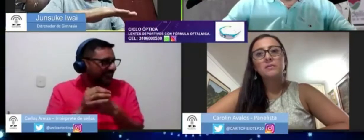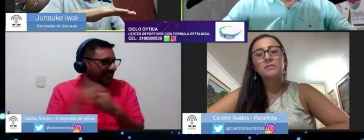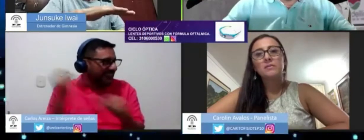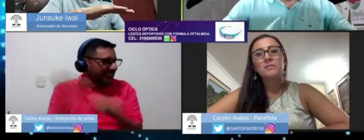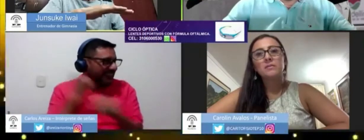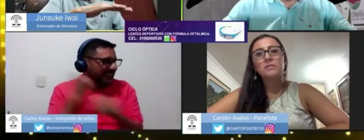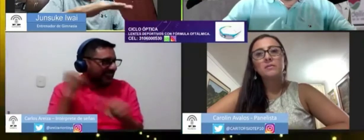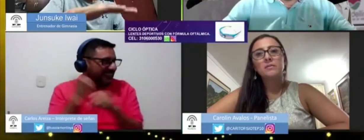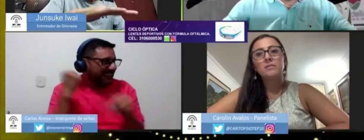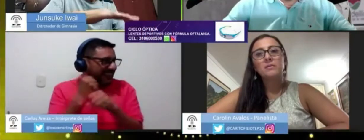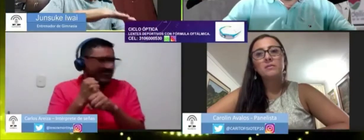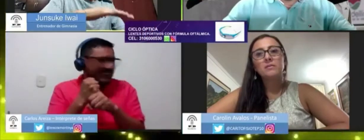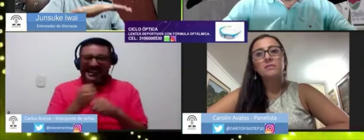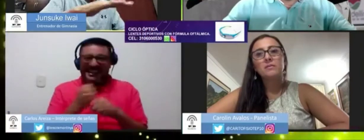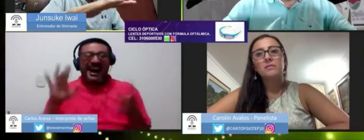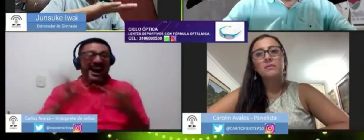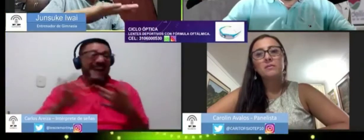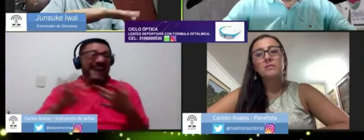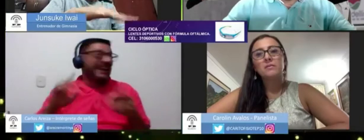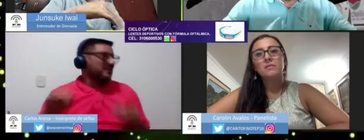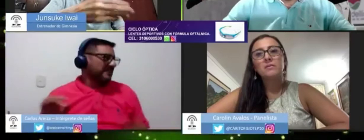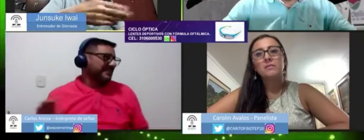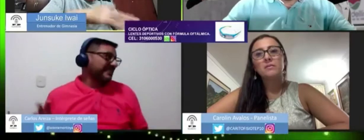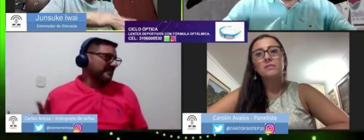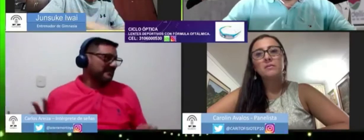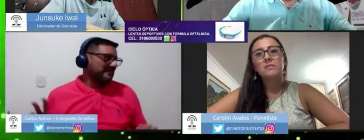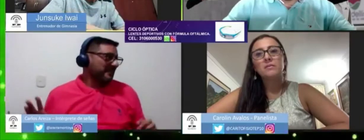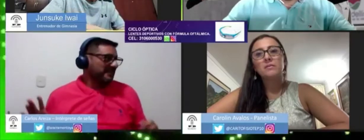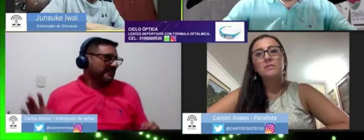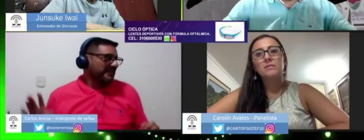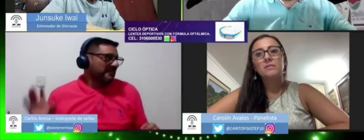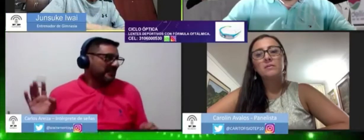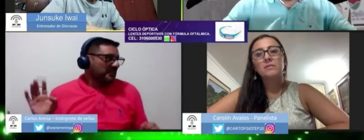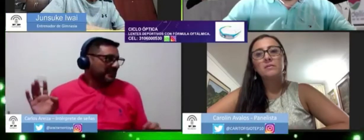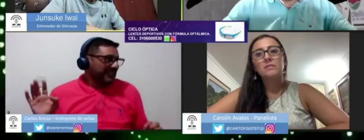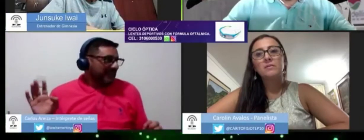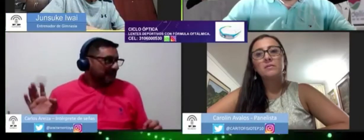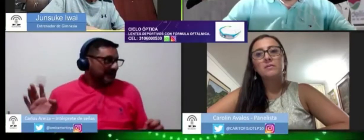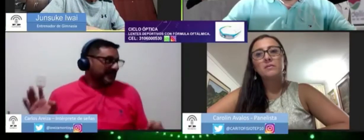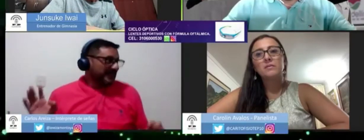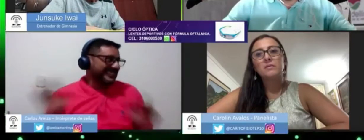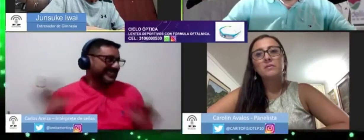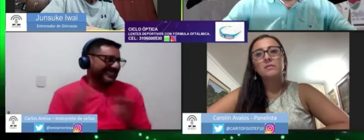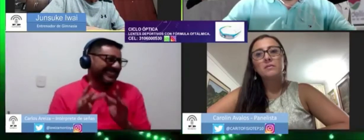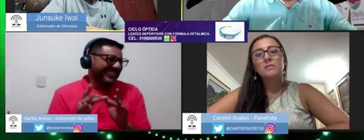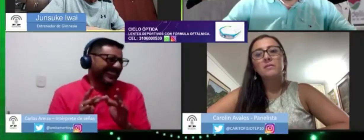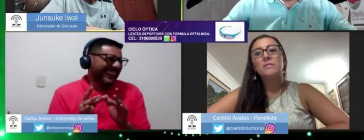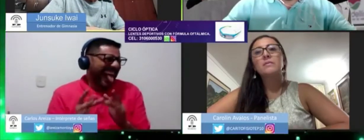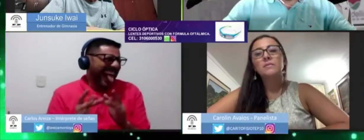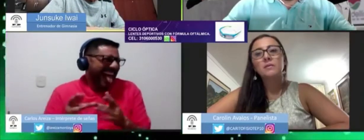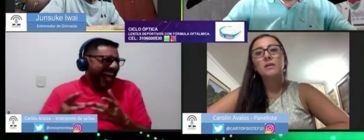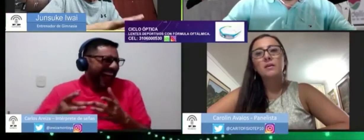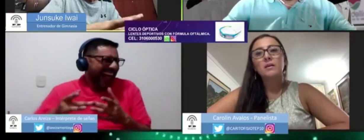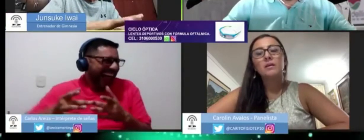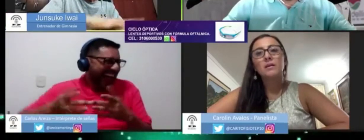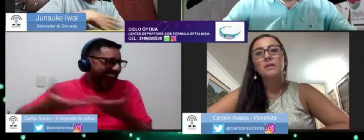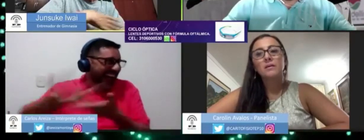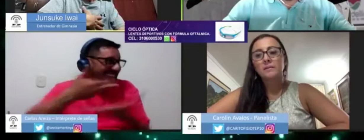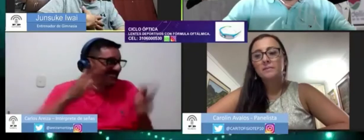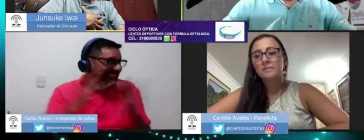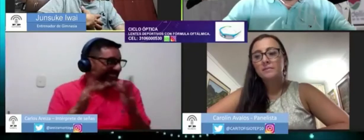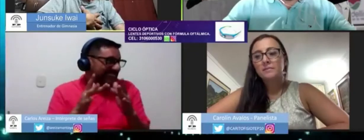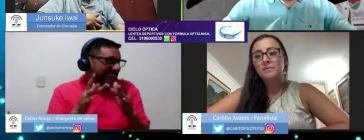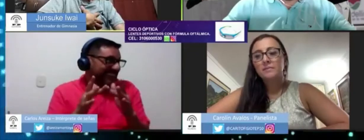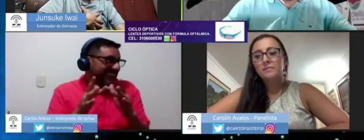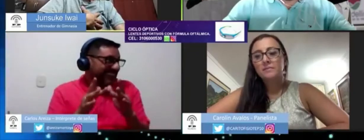evaluando cómo vamos, etcétera, etcétera. Entonces, es posible para llegar. Pero yo le dije